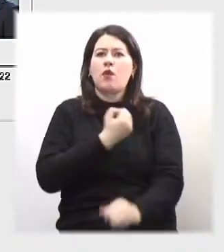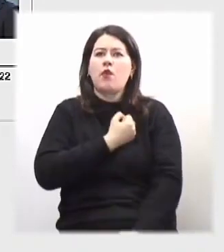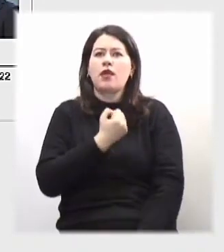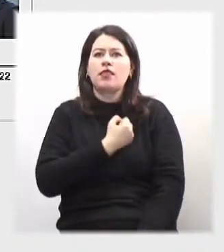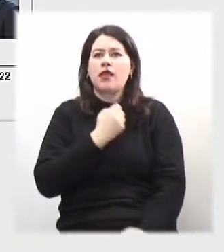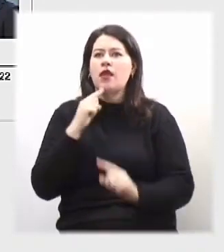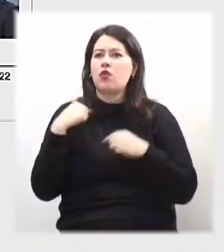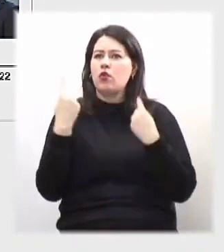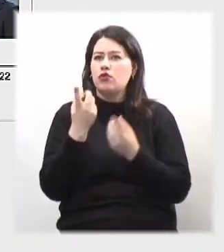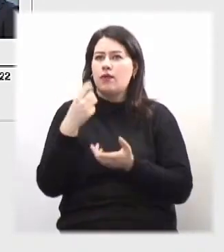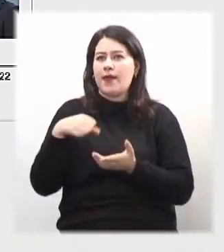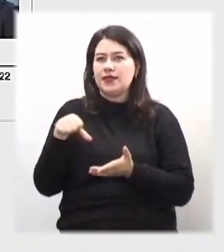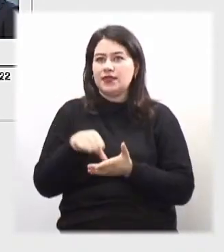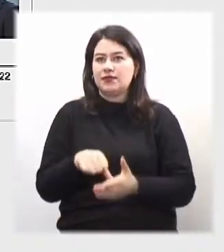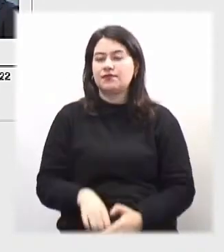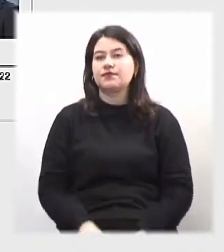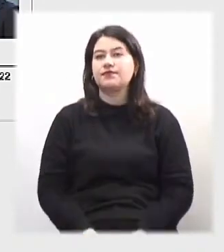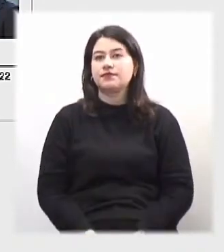país